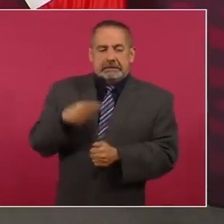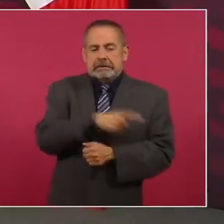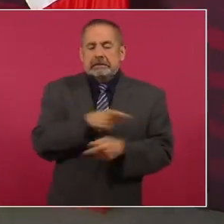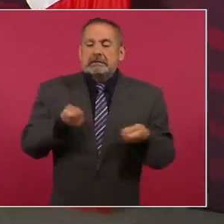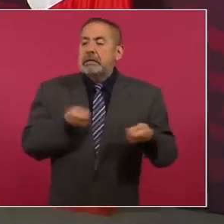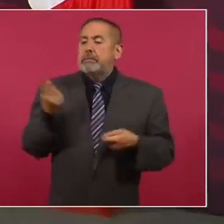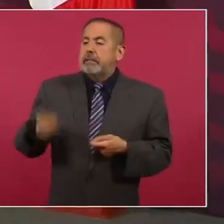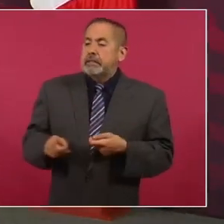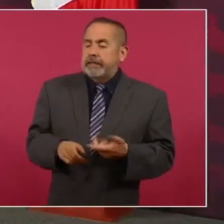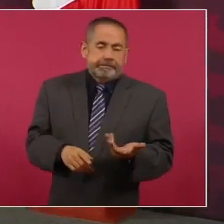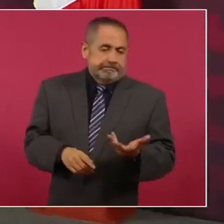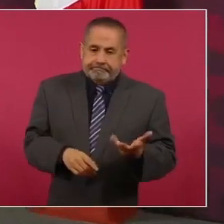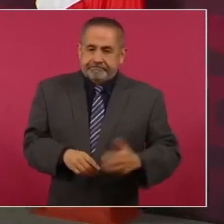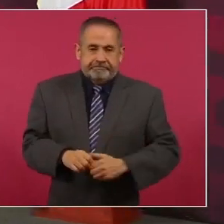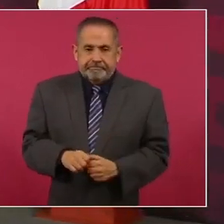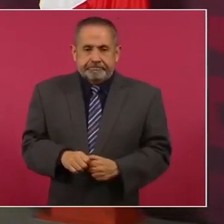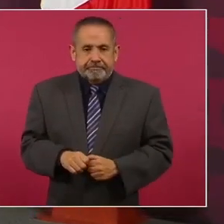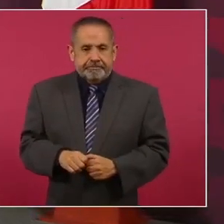Entonces,